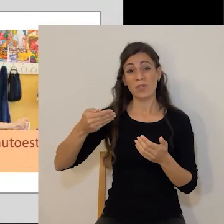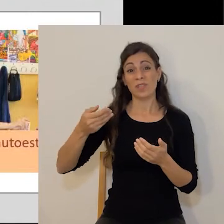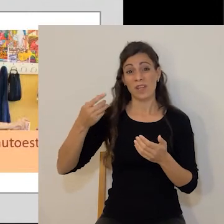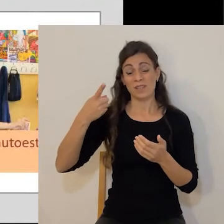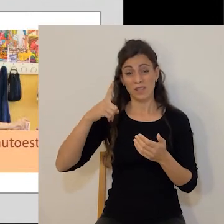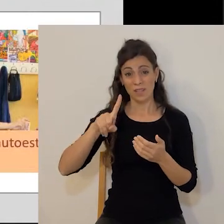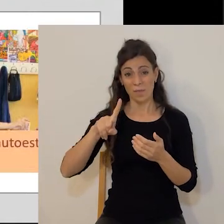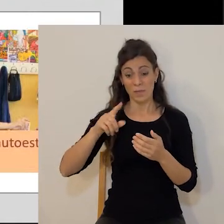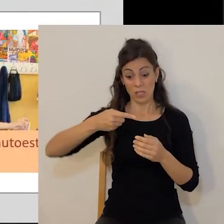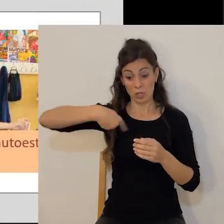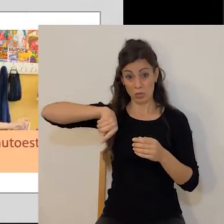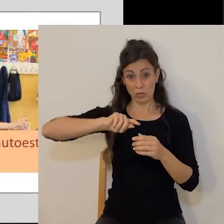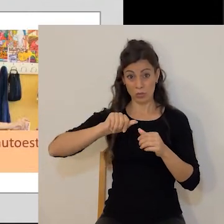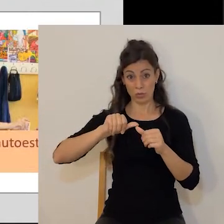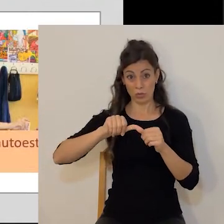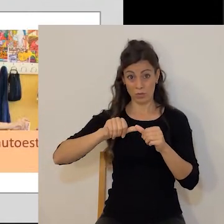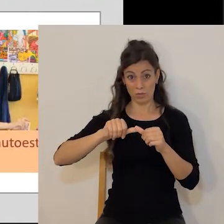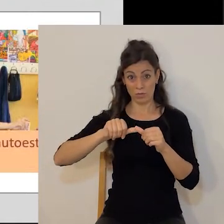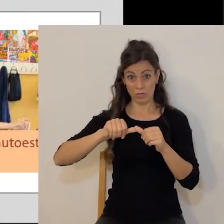que partimos